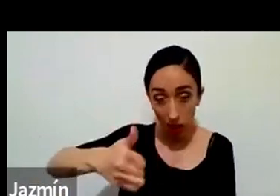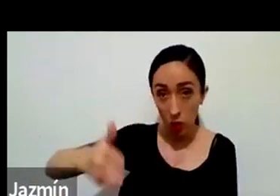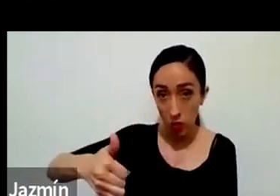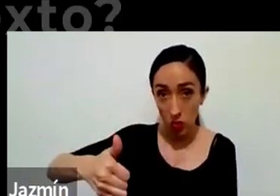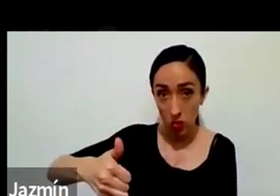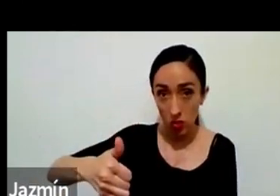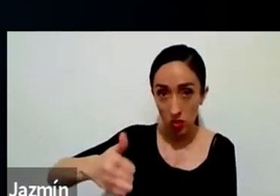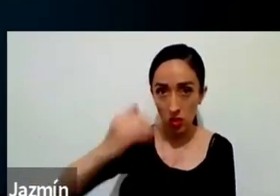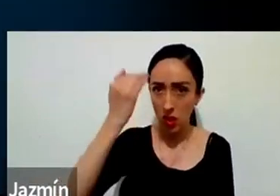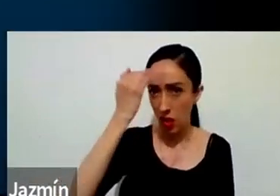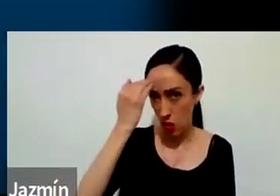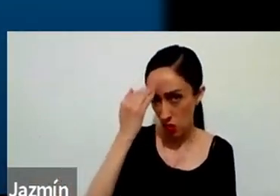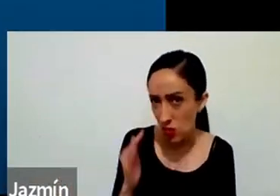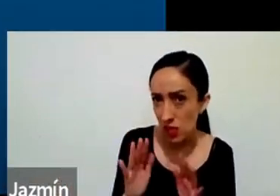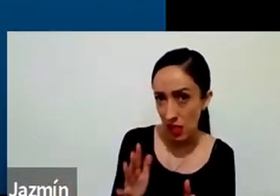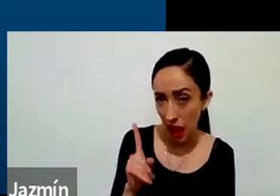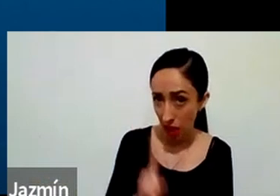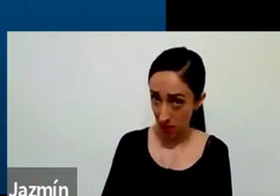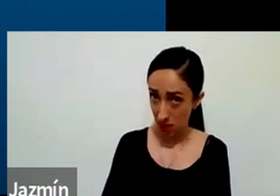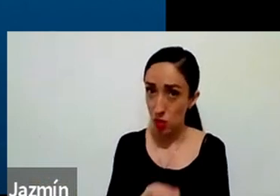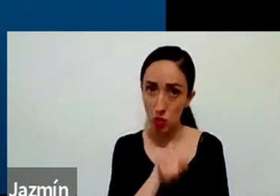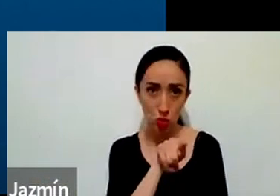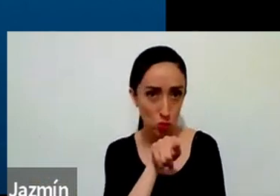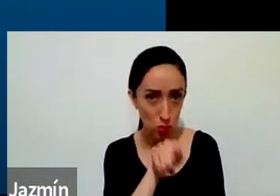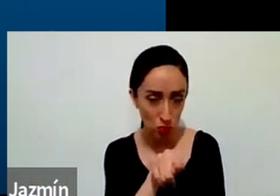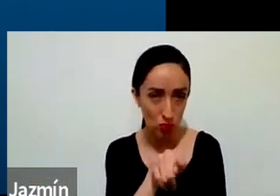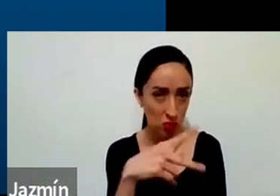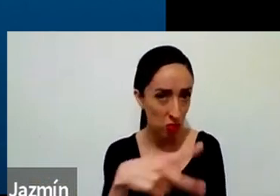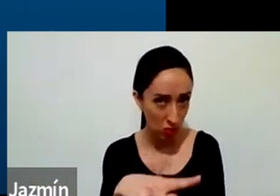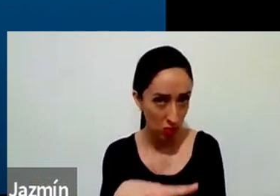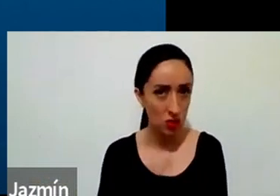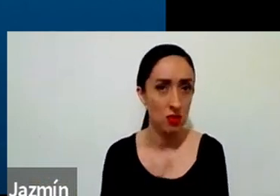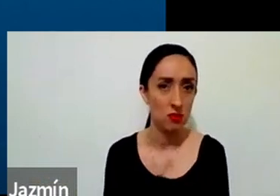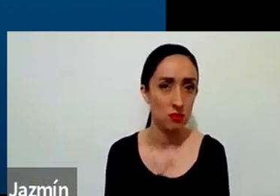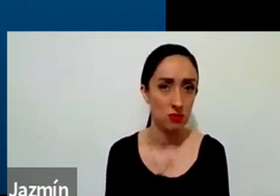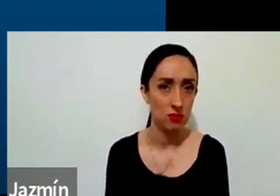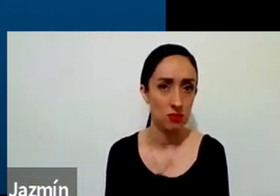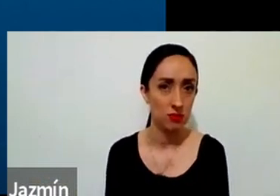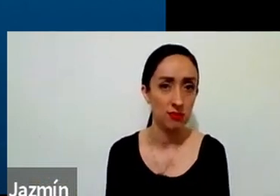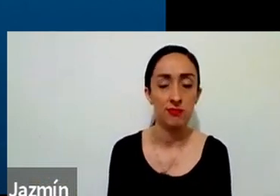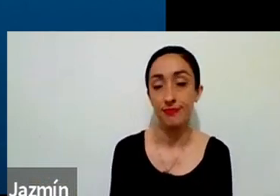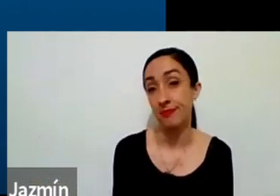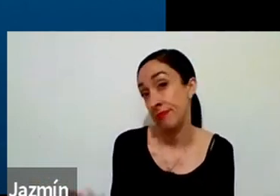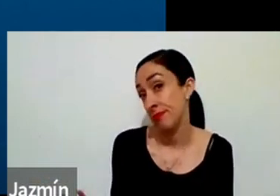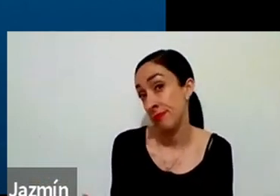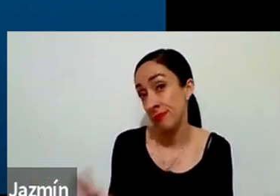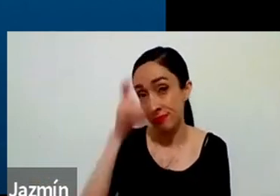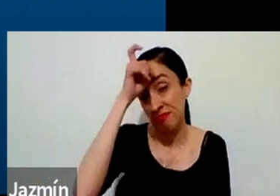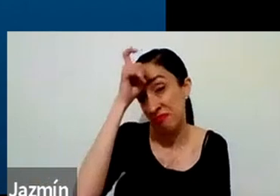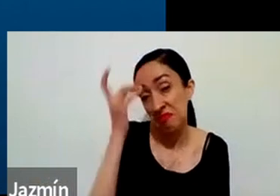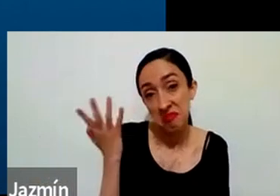A mí me encanta esta imagen que ven en pantalla. Es la imagen de un glaciar.